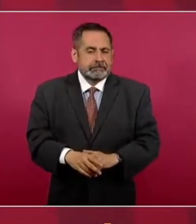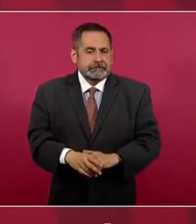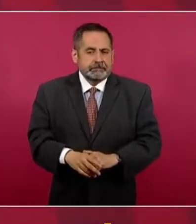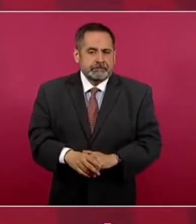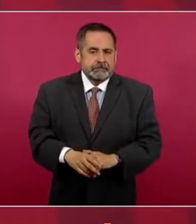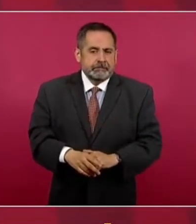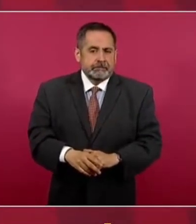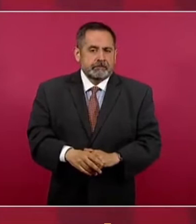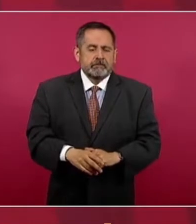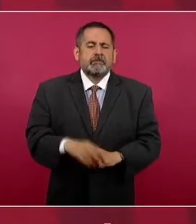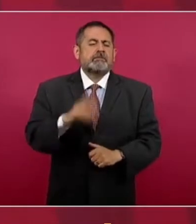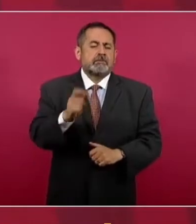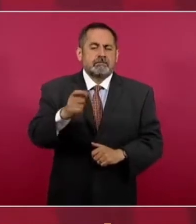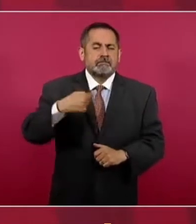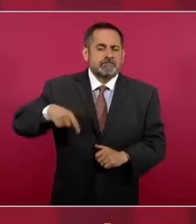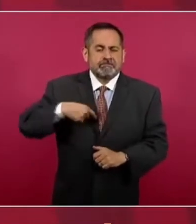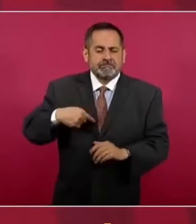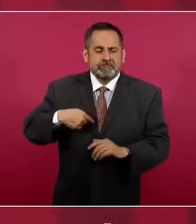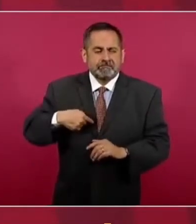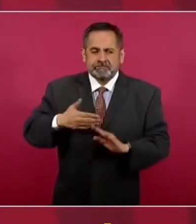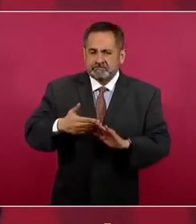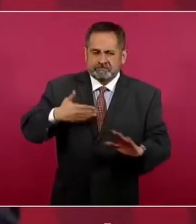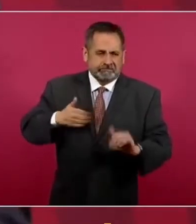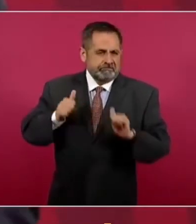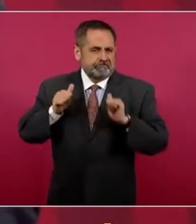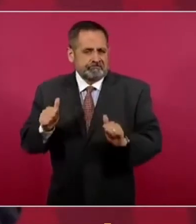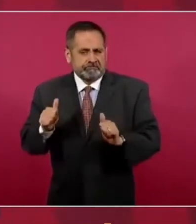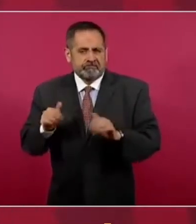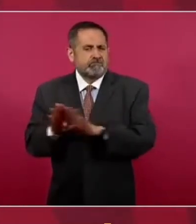Entonces, ¿qué fue lo que hicimos?